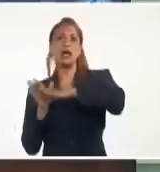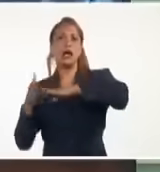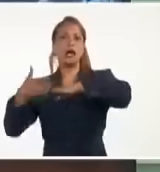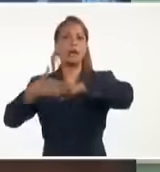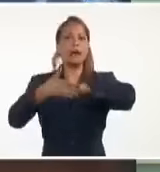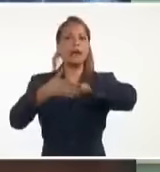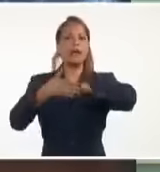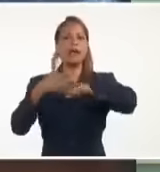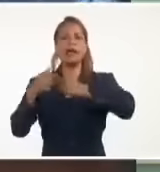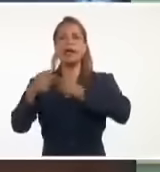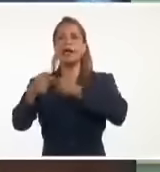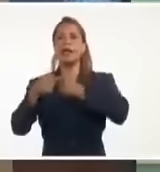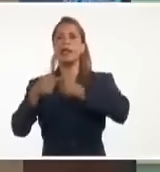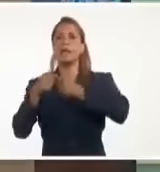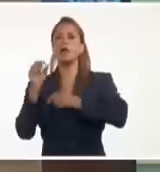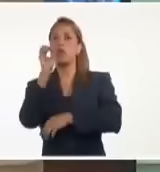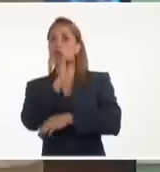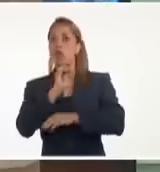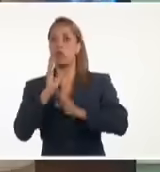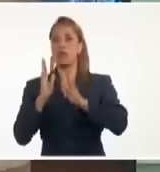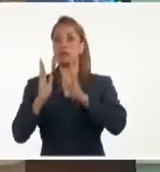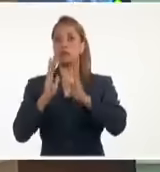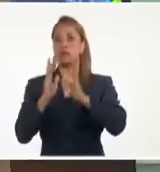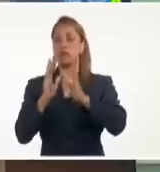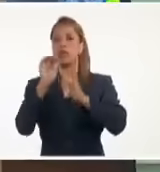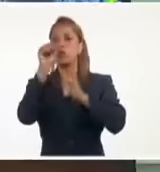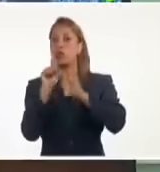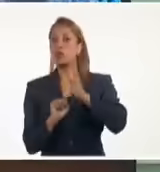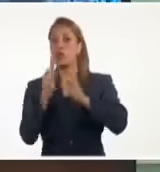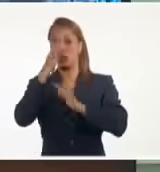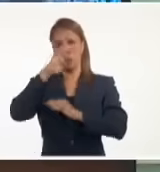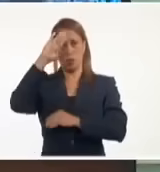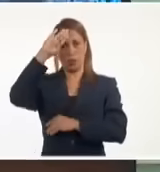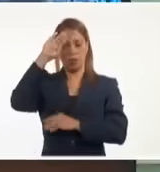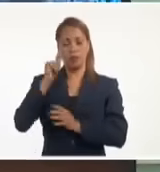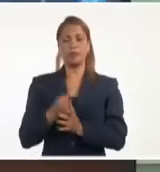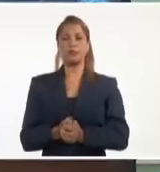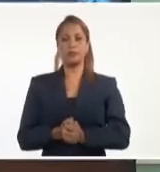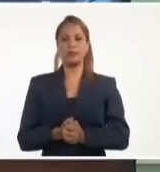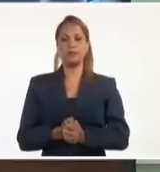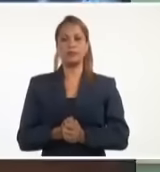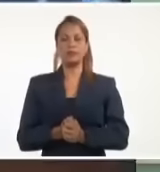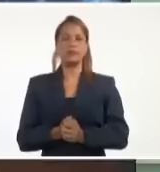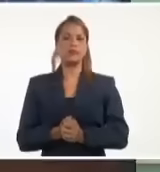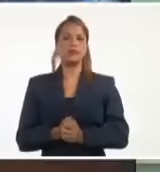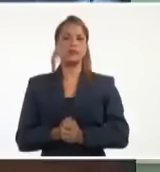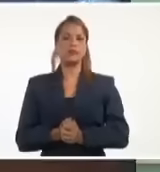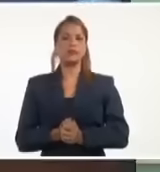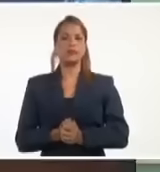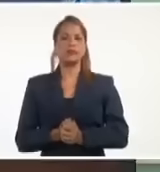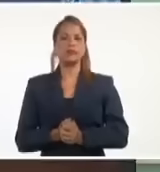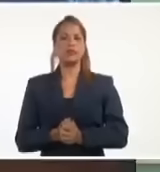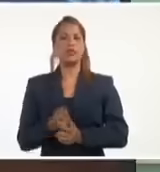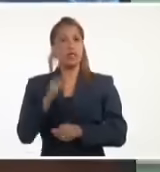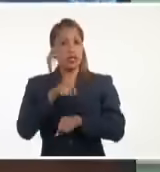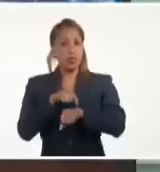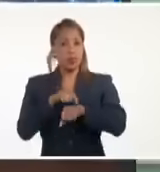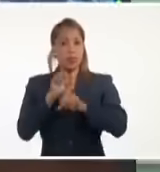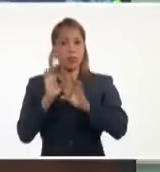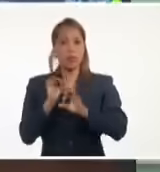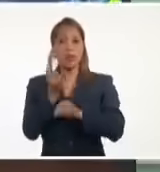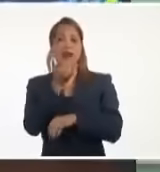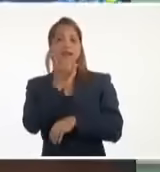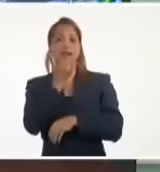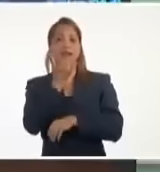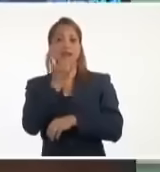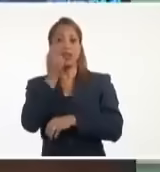la parte oriental sur de Cuba? Por lo tanto, es un sistema que está afectando ya a